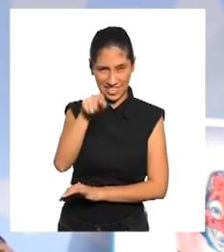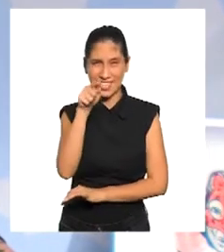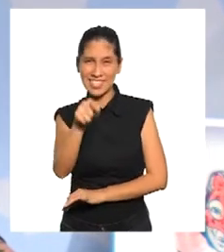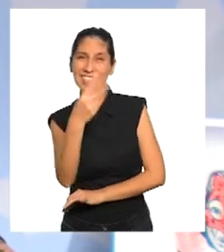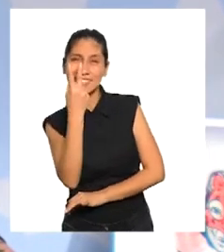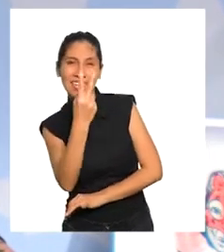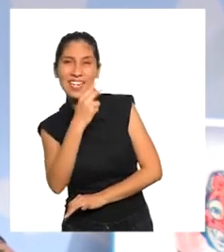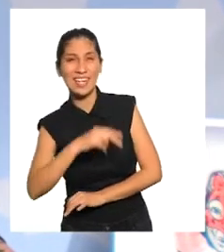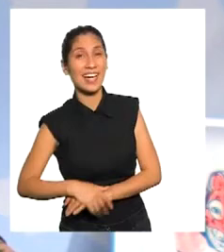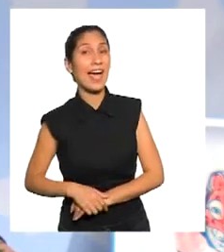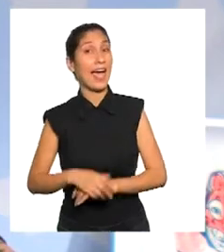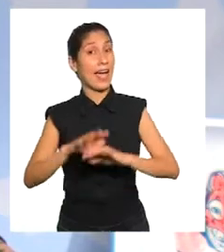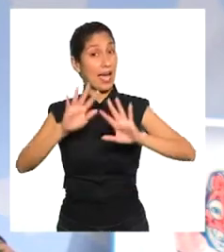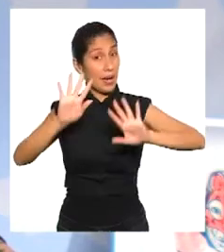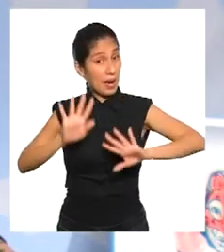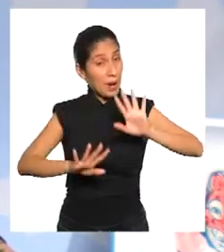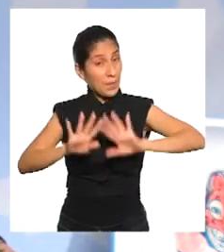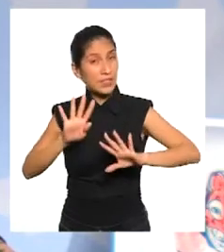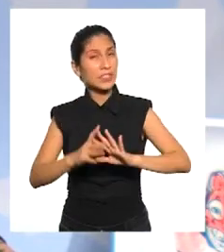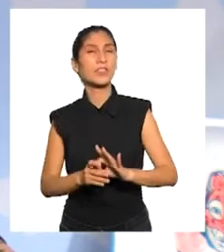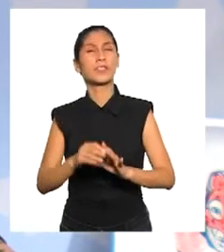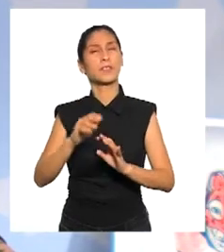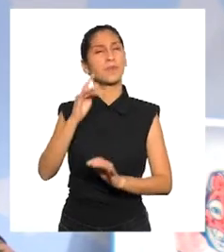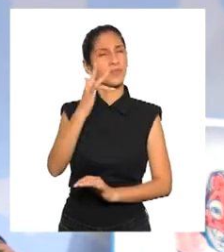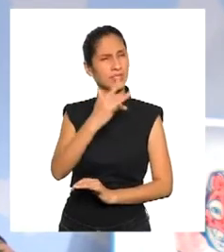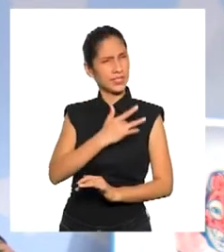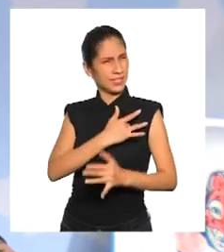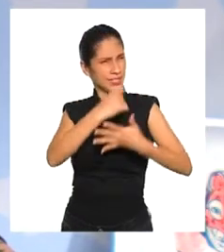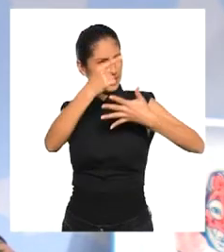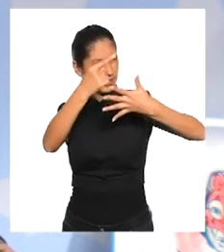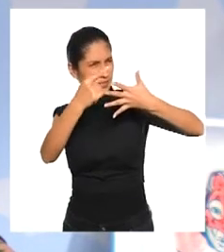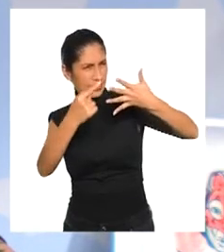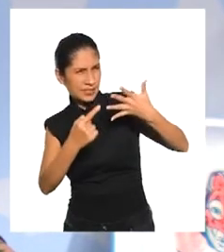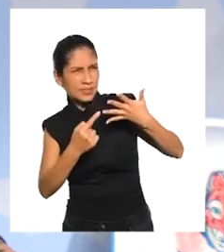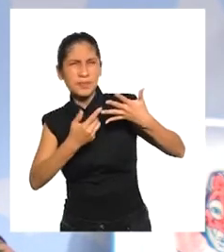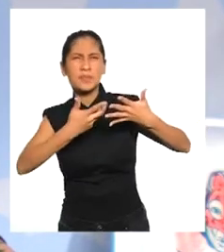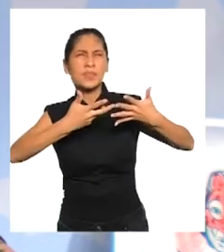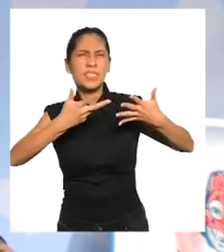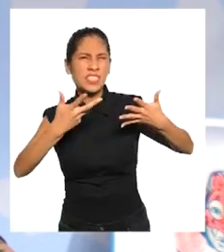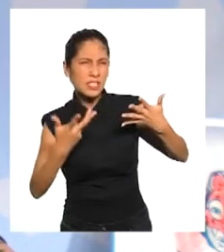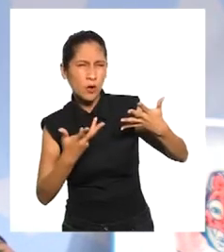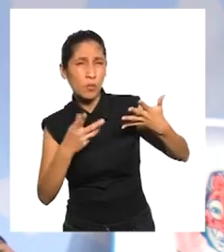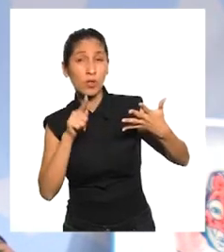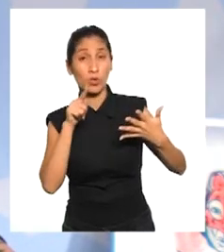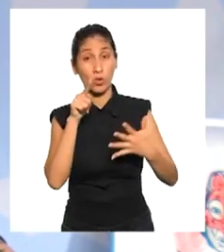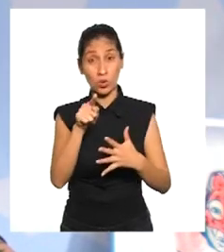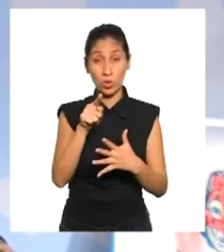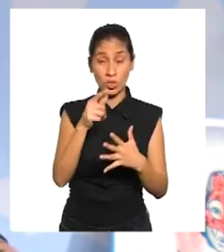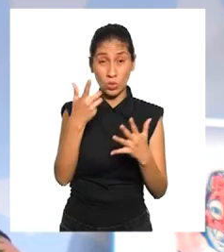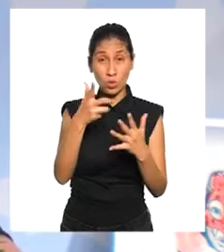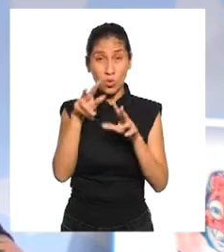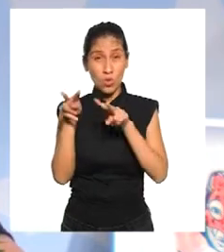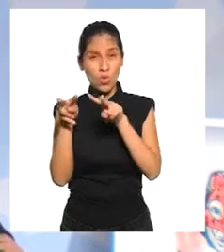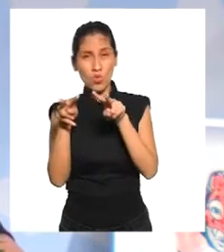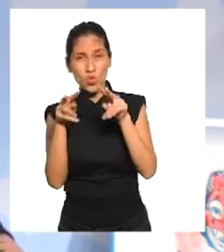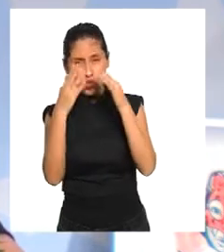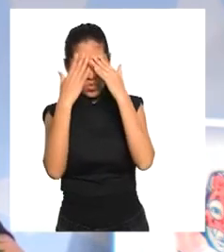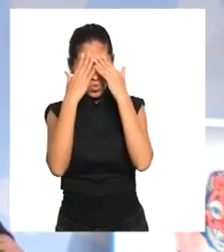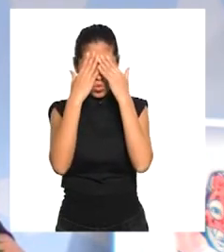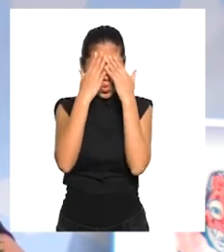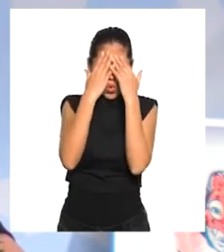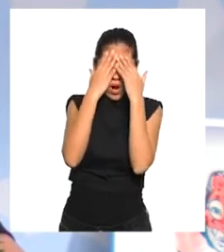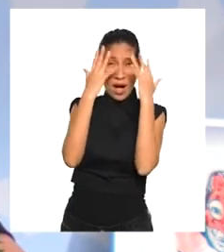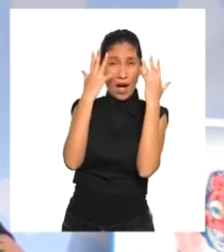está. Bloquear o reprimir las emociones es hacer como si lo que les ha ocurrido ya